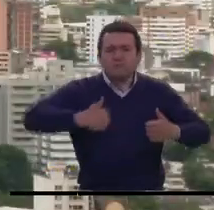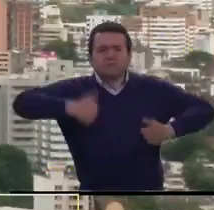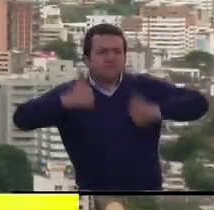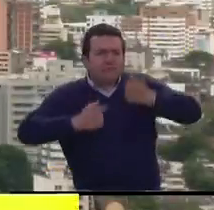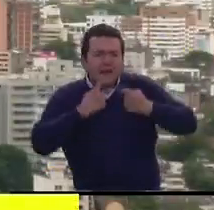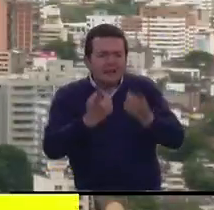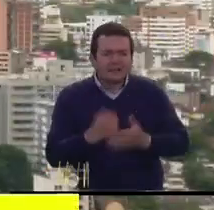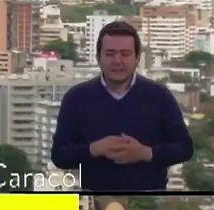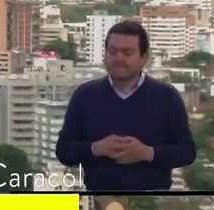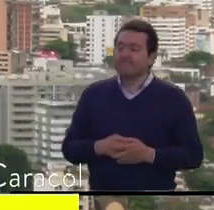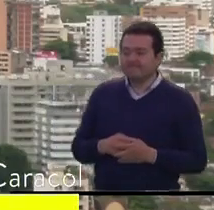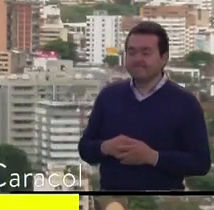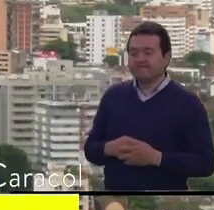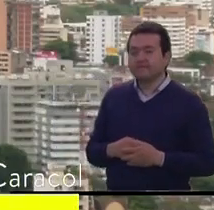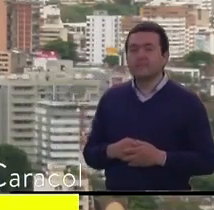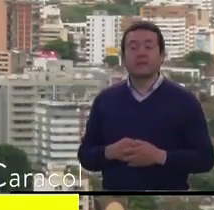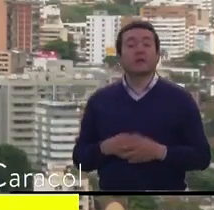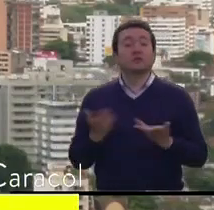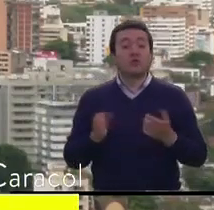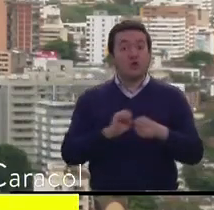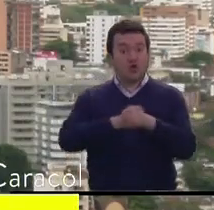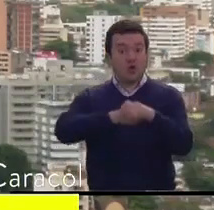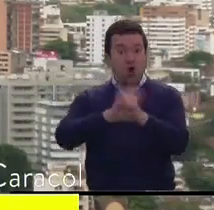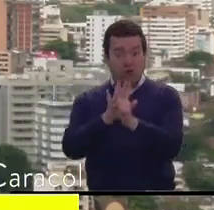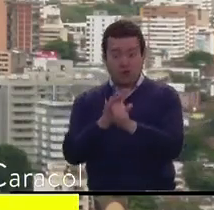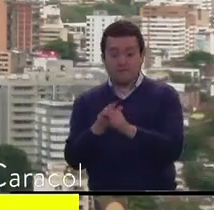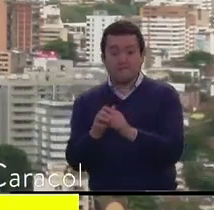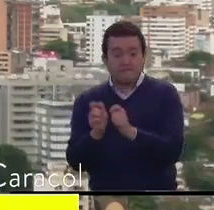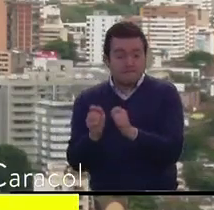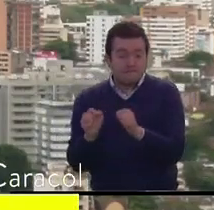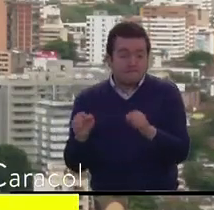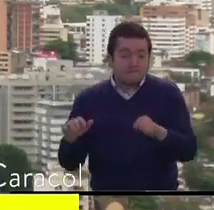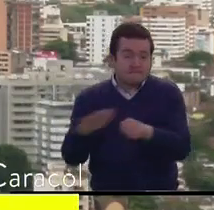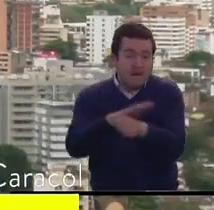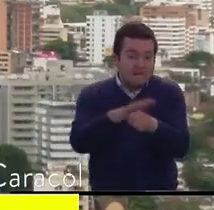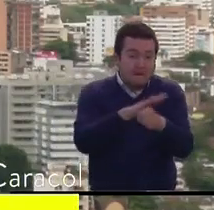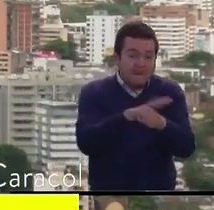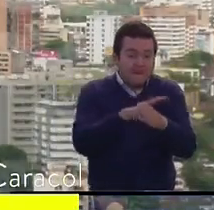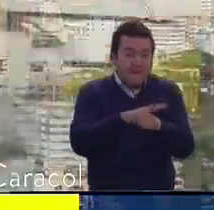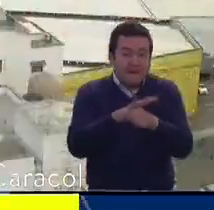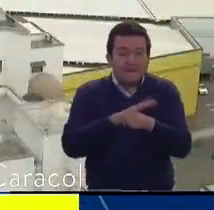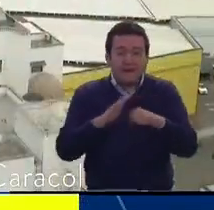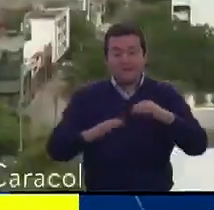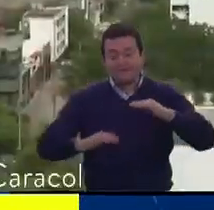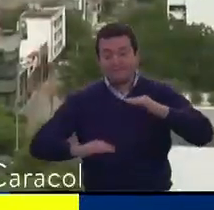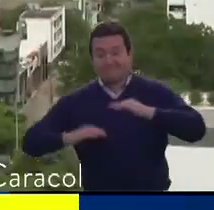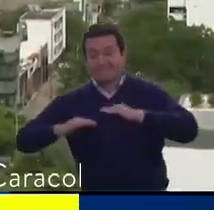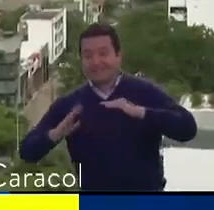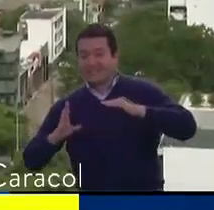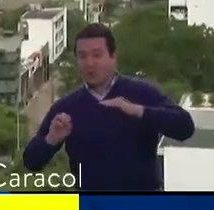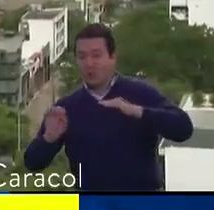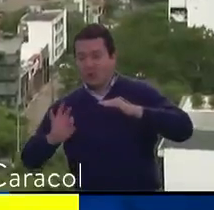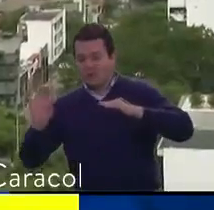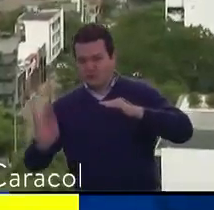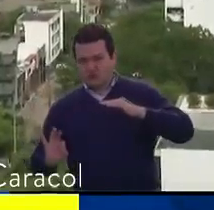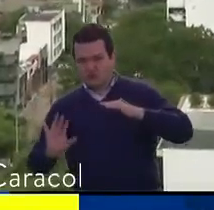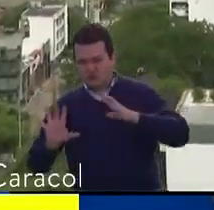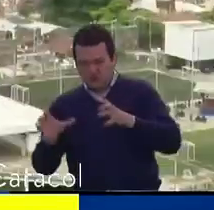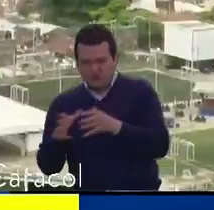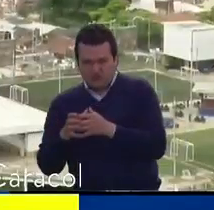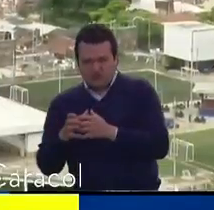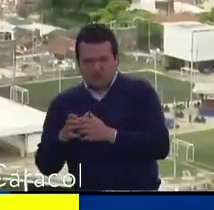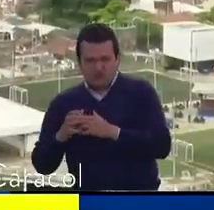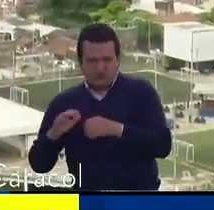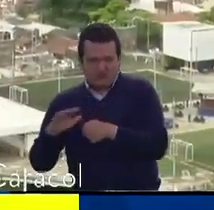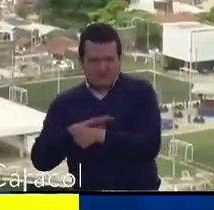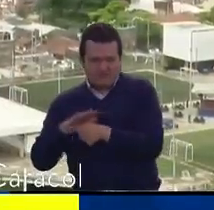Daniela, por COVID-19 la ocupación va casi al 50%, aunque las autoridades en este momento